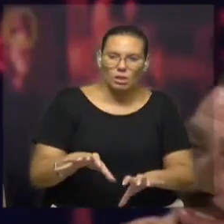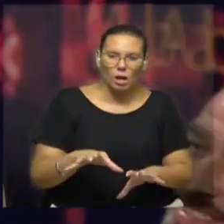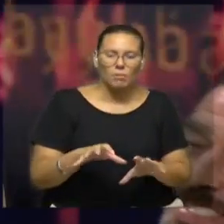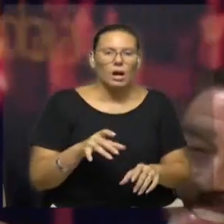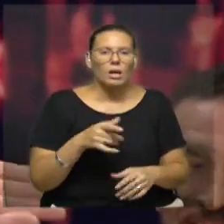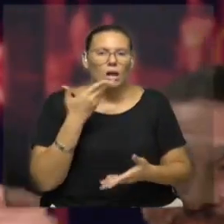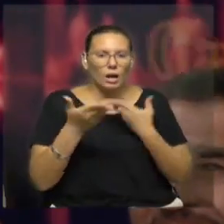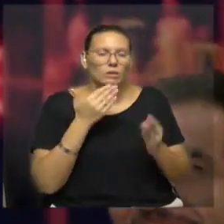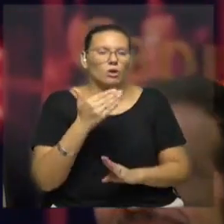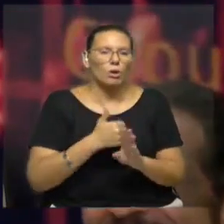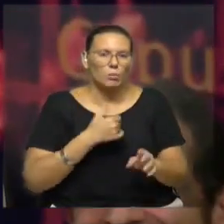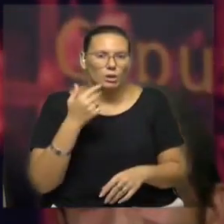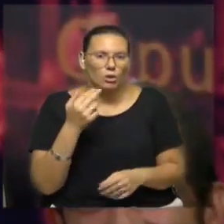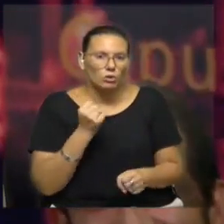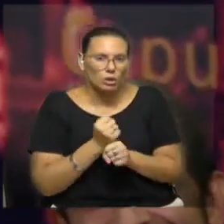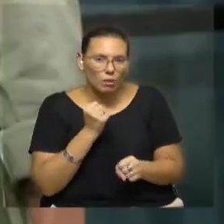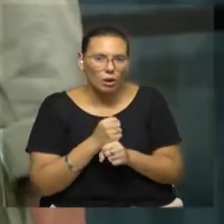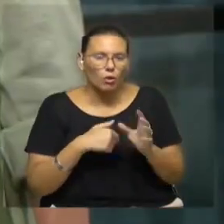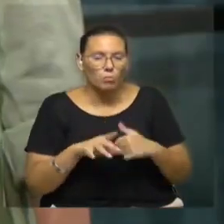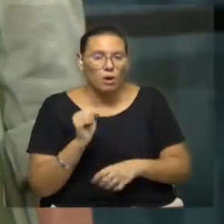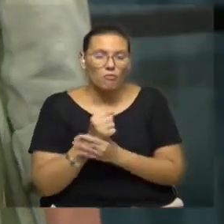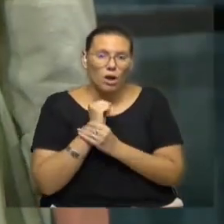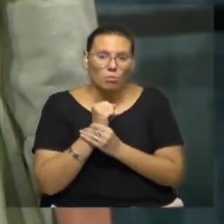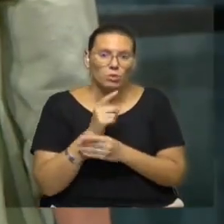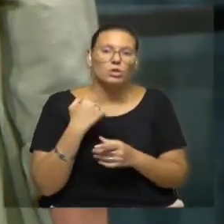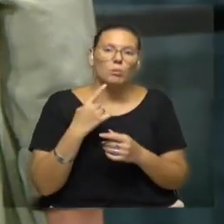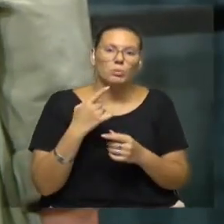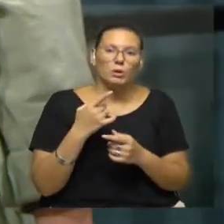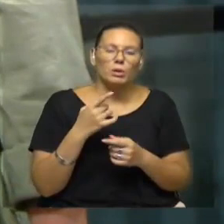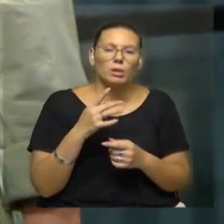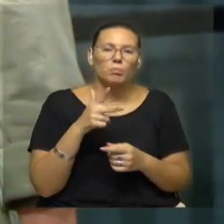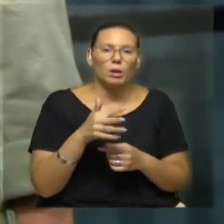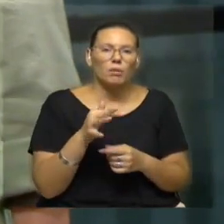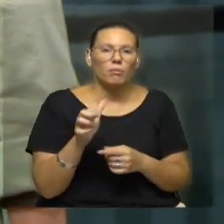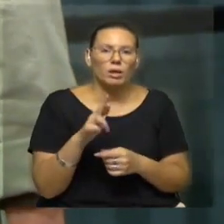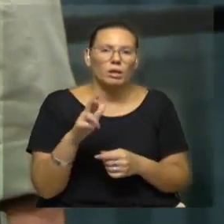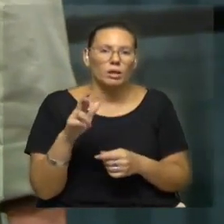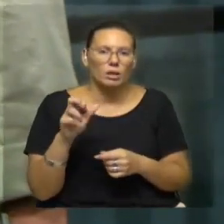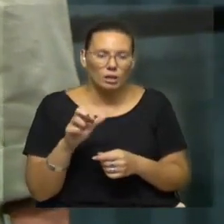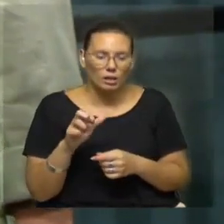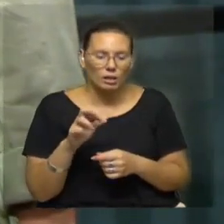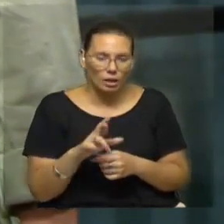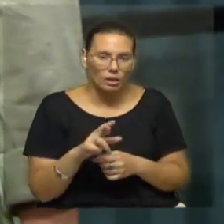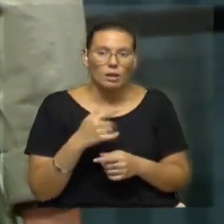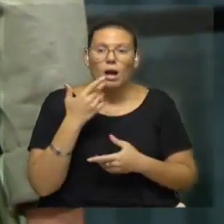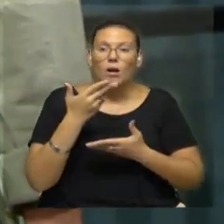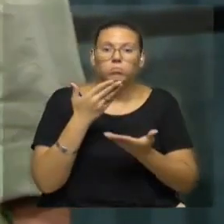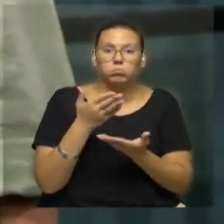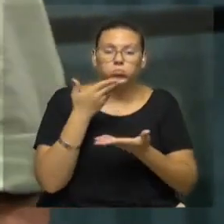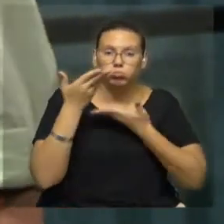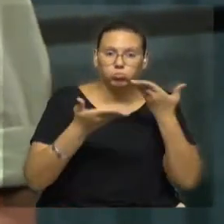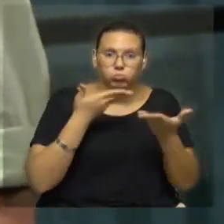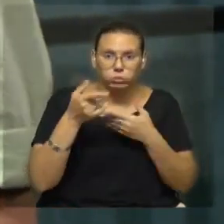menos trabajo le dio es el que lo hizo famoso. Pero después tiene todo un recitado de Horacio Ferrer, que es impresionante y que en este